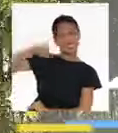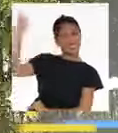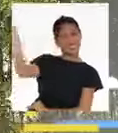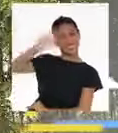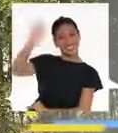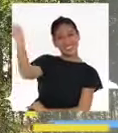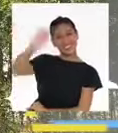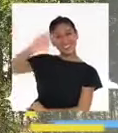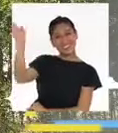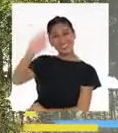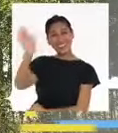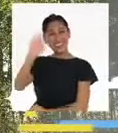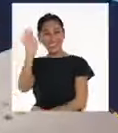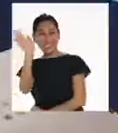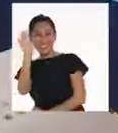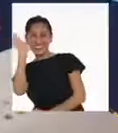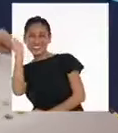¡Chau, Techi!